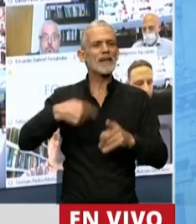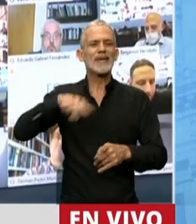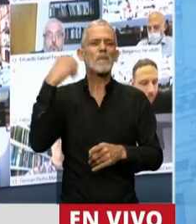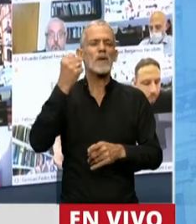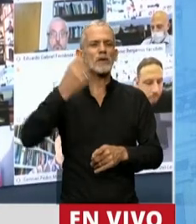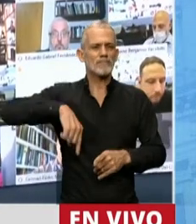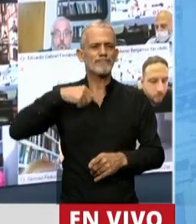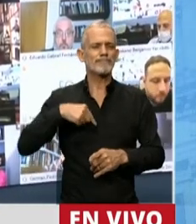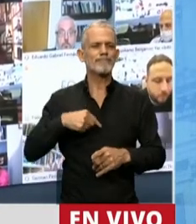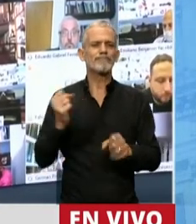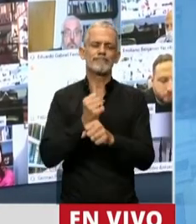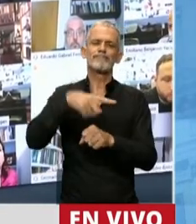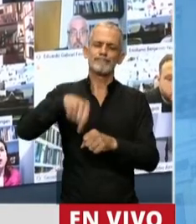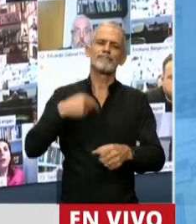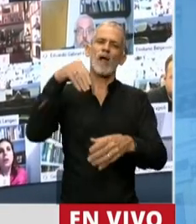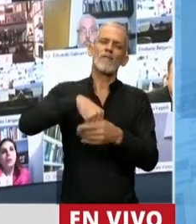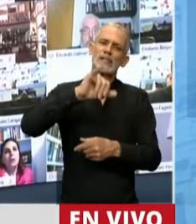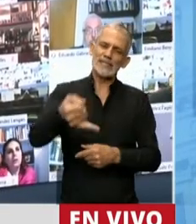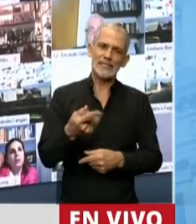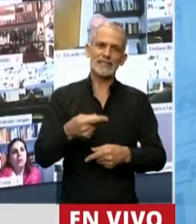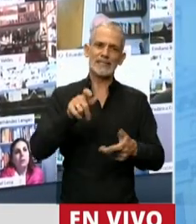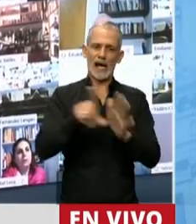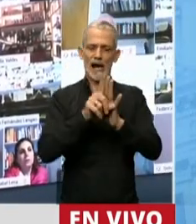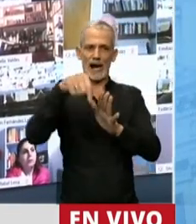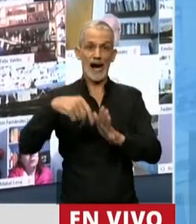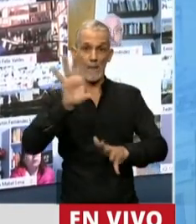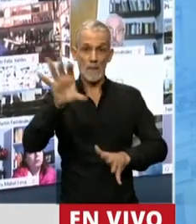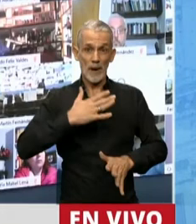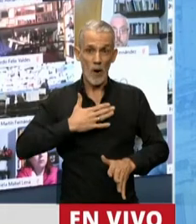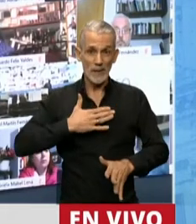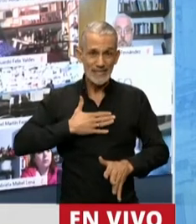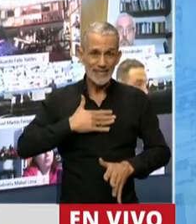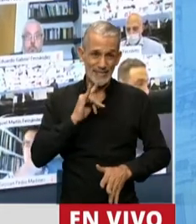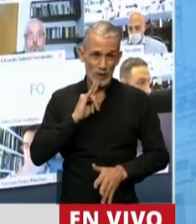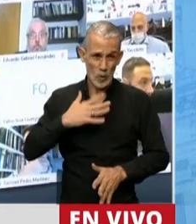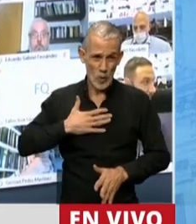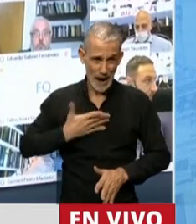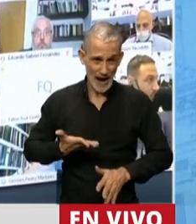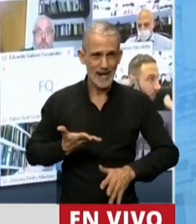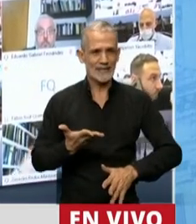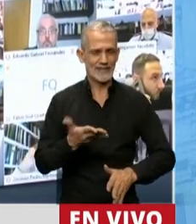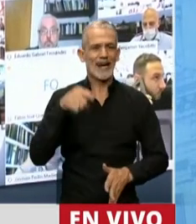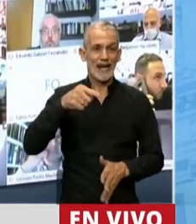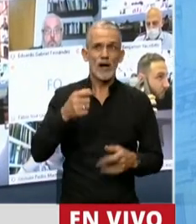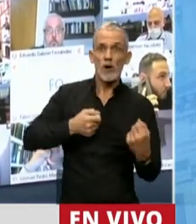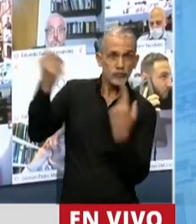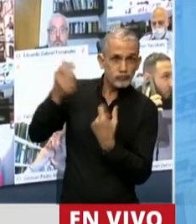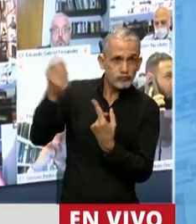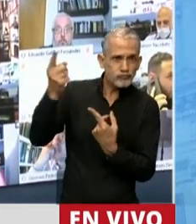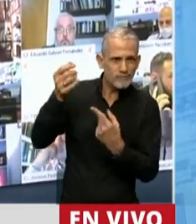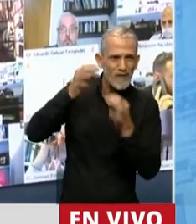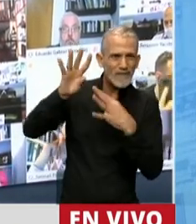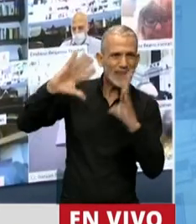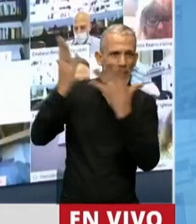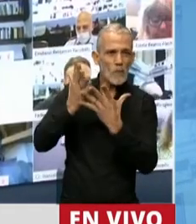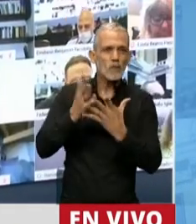acompañemos este proyecto, que se transforme en ley. En mi provincia, la exportación y